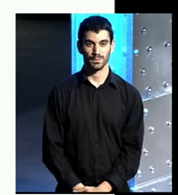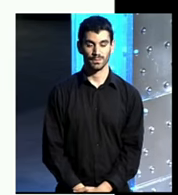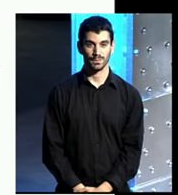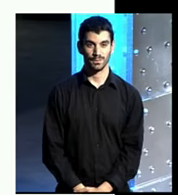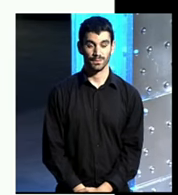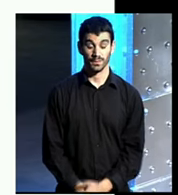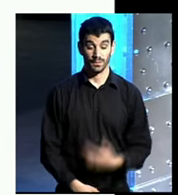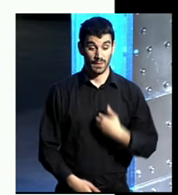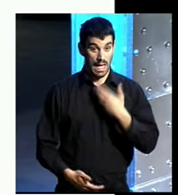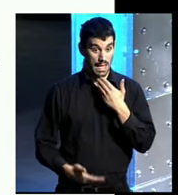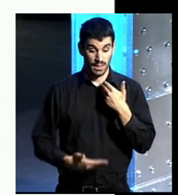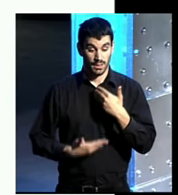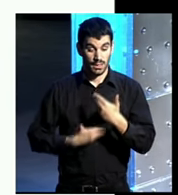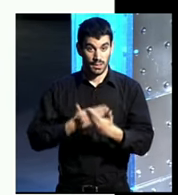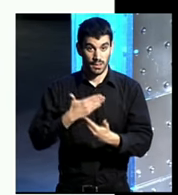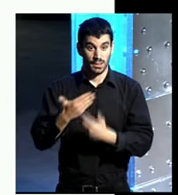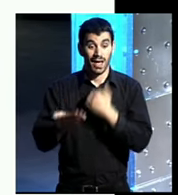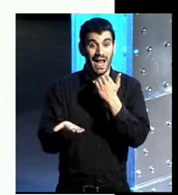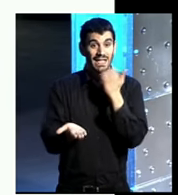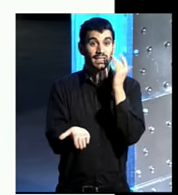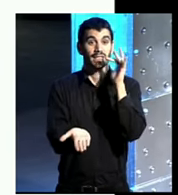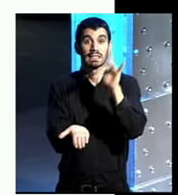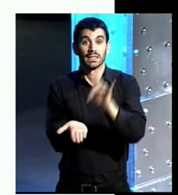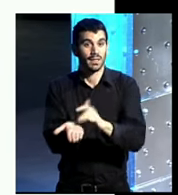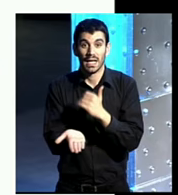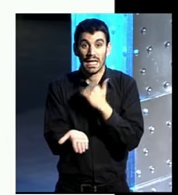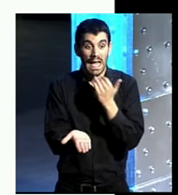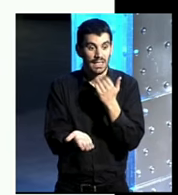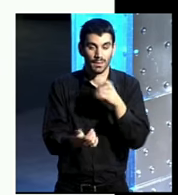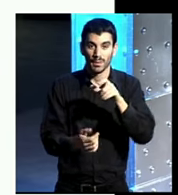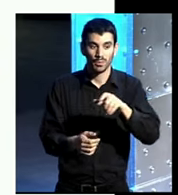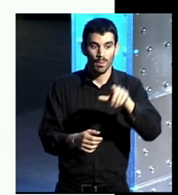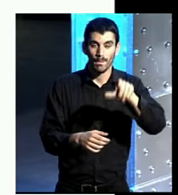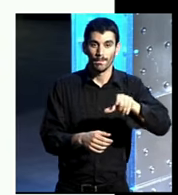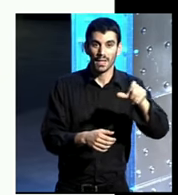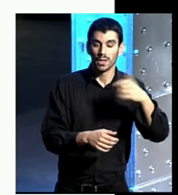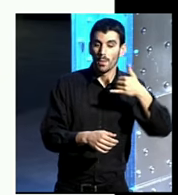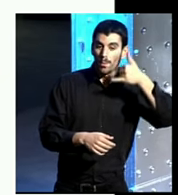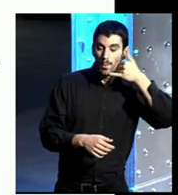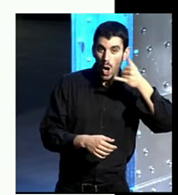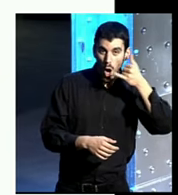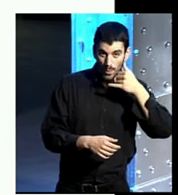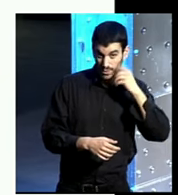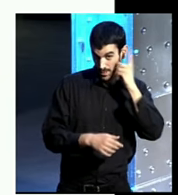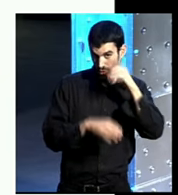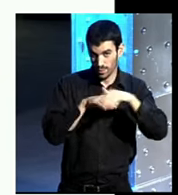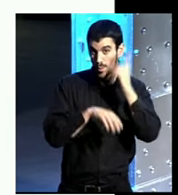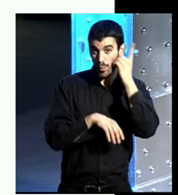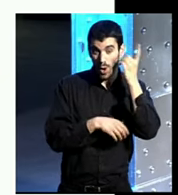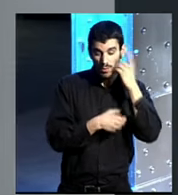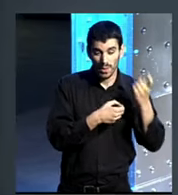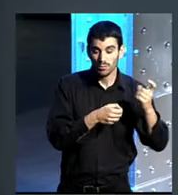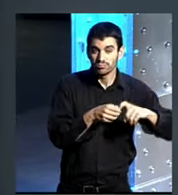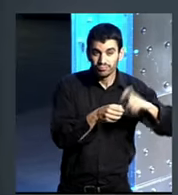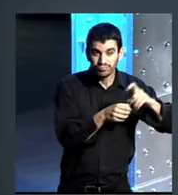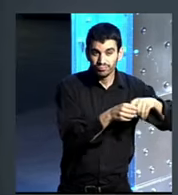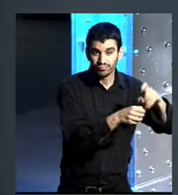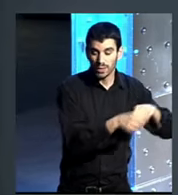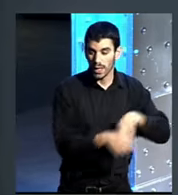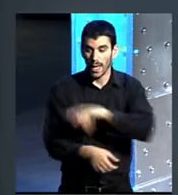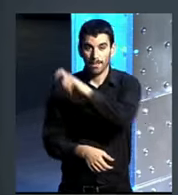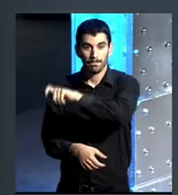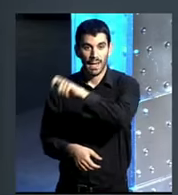Estamos llegando a tener casi tantas suscripciones de teléfonos móviles como habitantes en el mundo. Esto